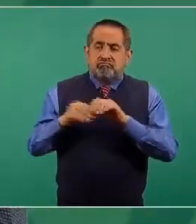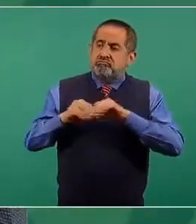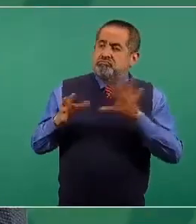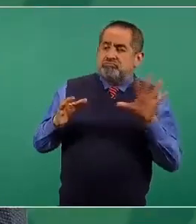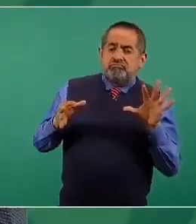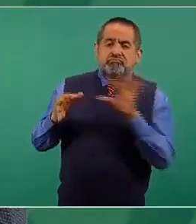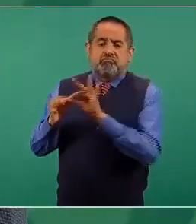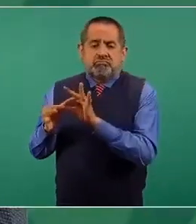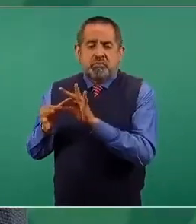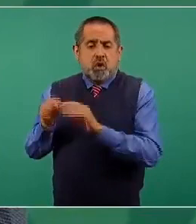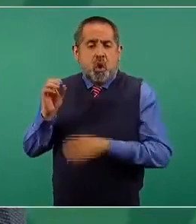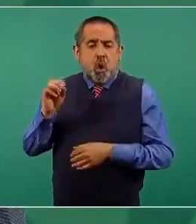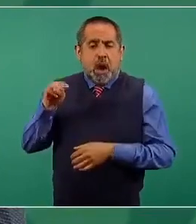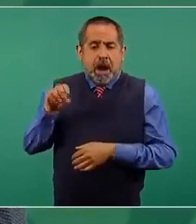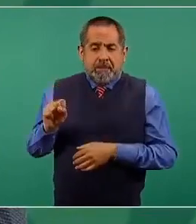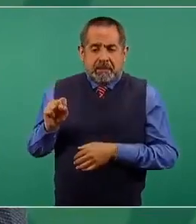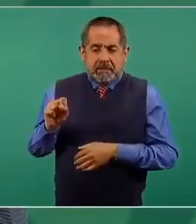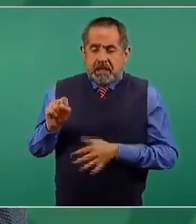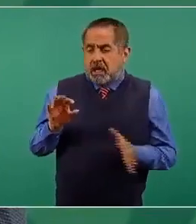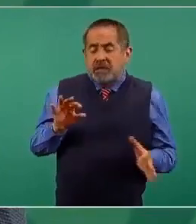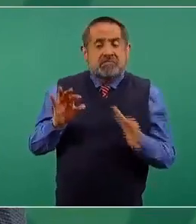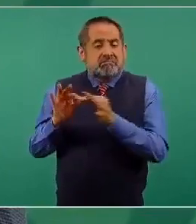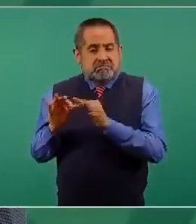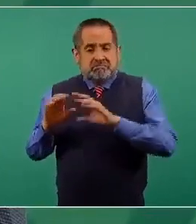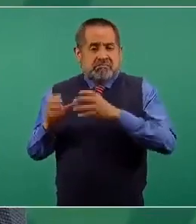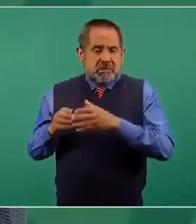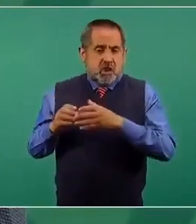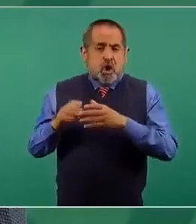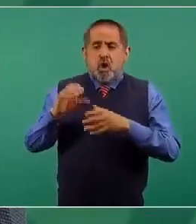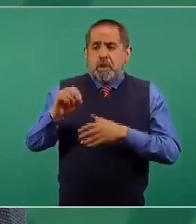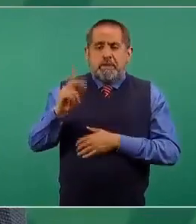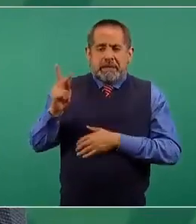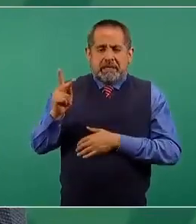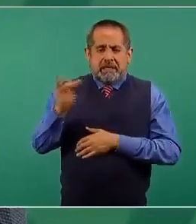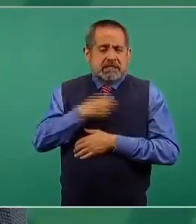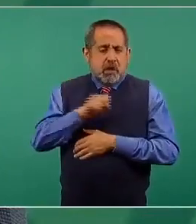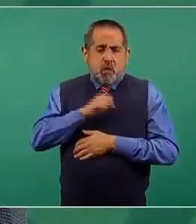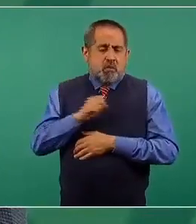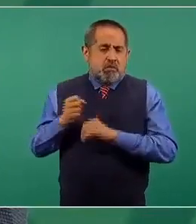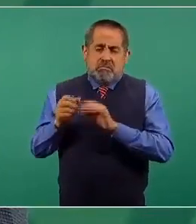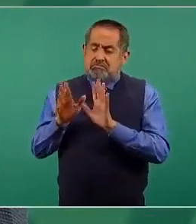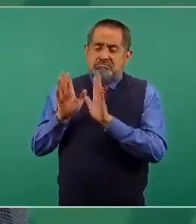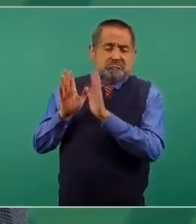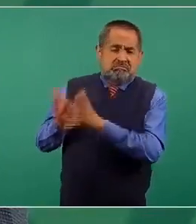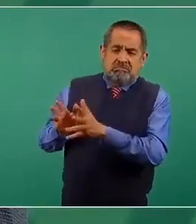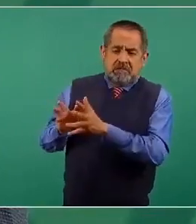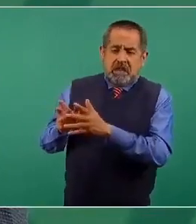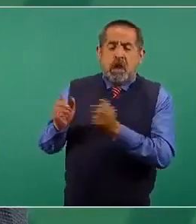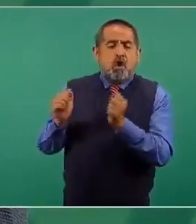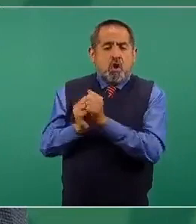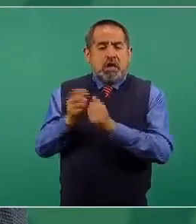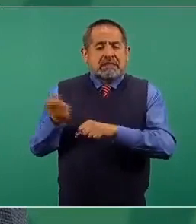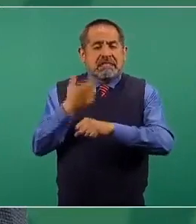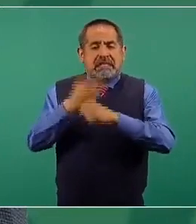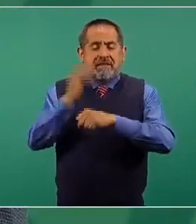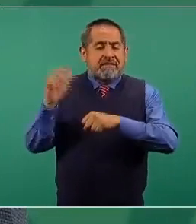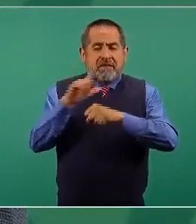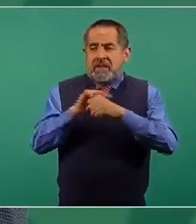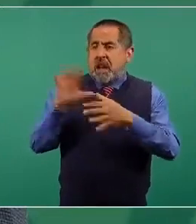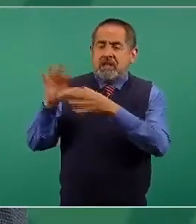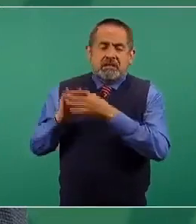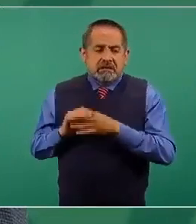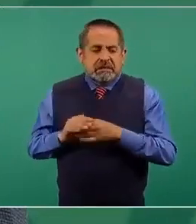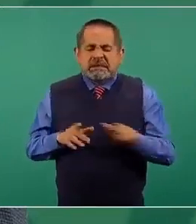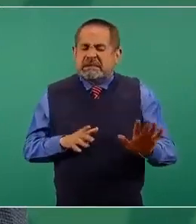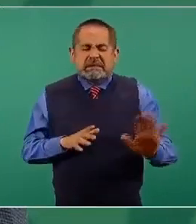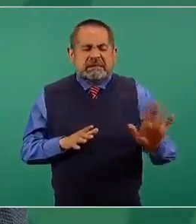la Organización Mundial de la Salud y a su vez también la Oficina Regional de la Organización Panamericana de la Salud, y la Secretaría de Salud Federal no recomienda el